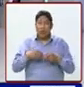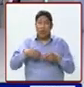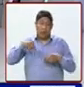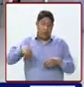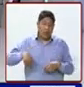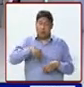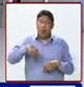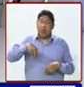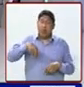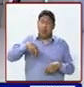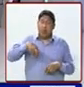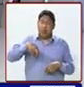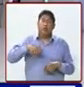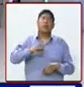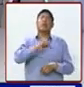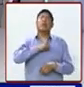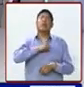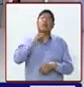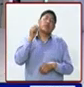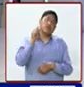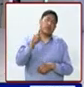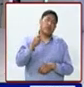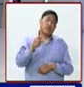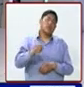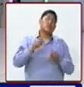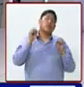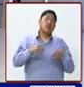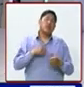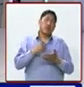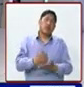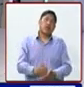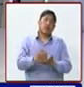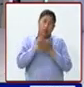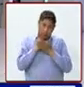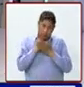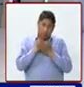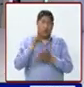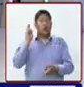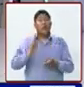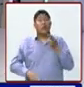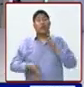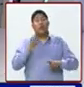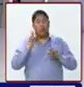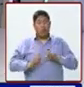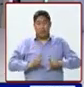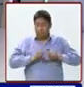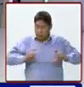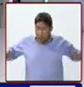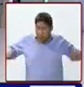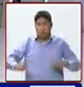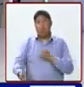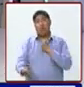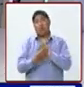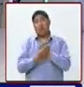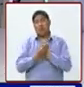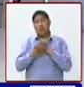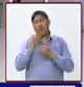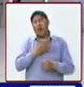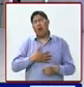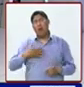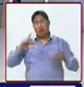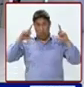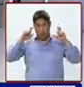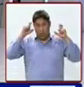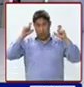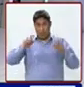las rodillas. Apelamos a usted a que pueda colaborarnos. Usted tiene un número de cuenta ahí abajo, si lo puede anotar, sáquese